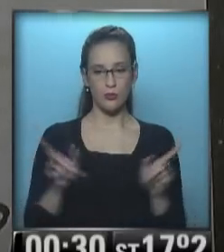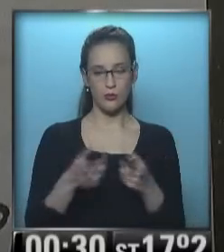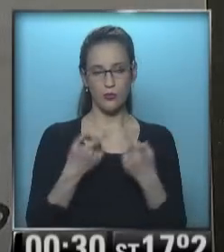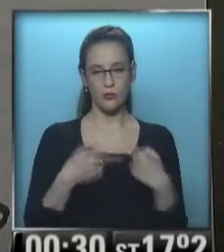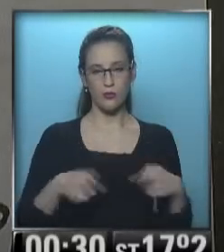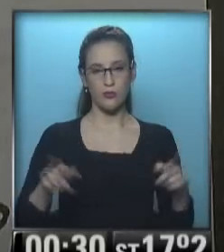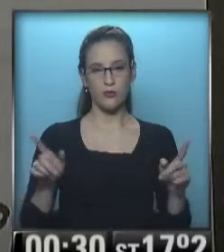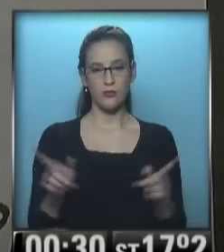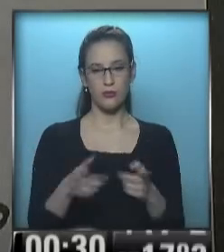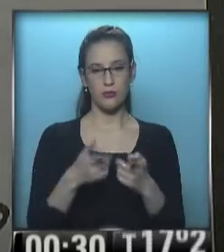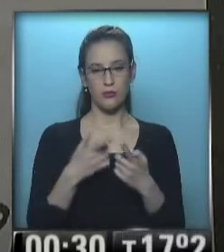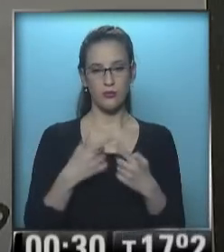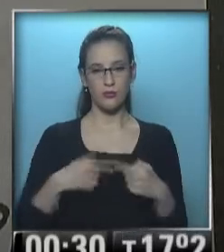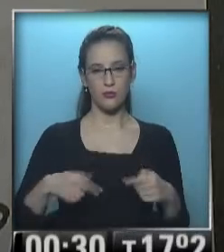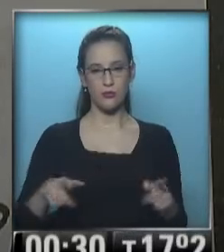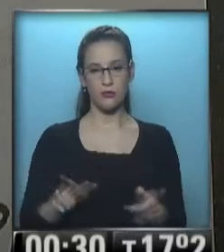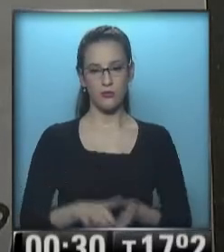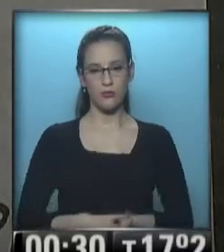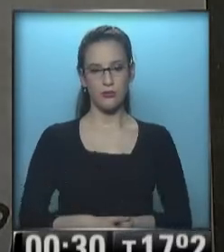Hay recompensa.